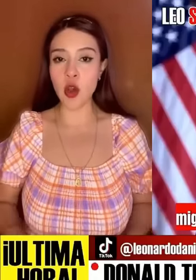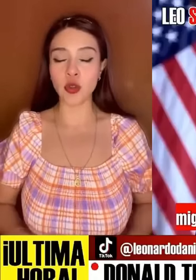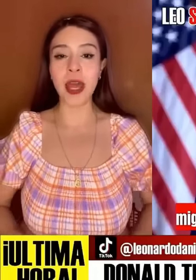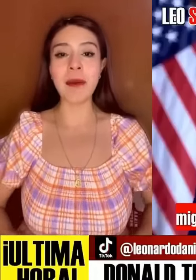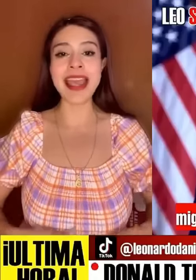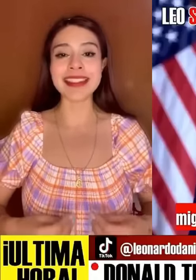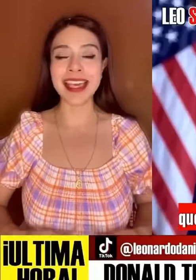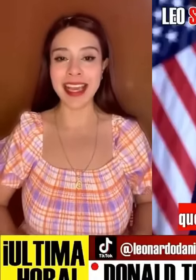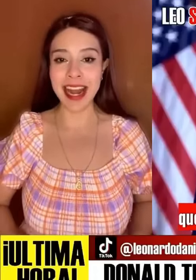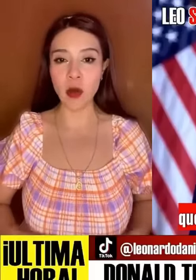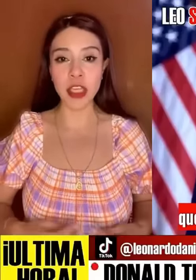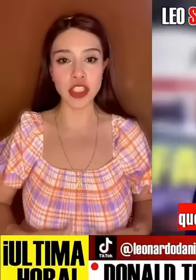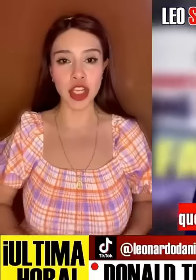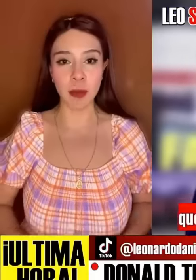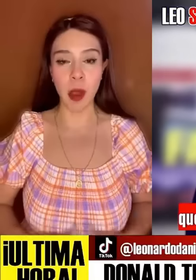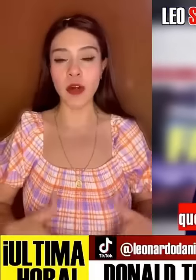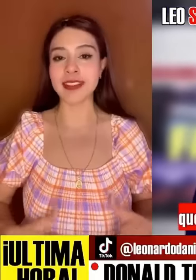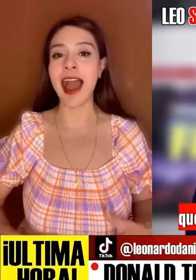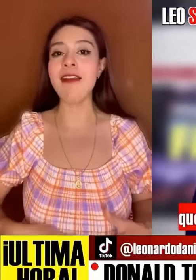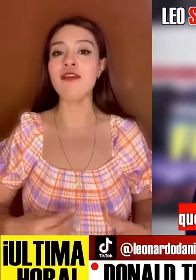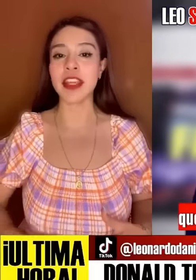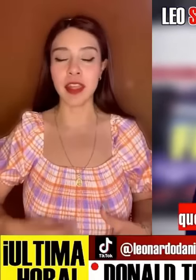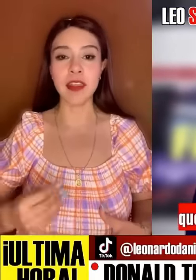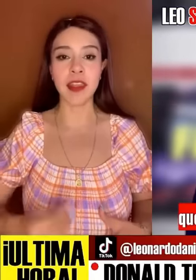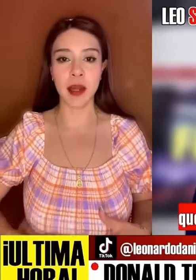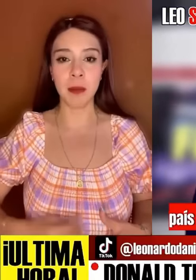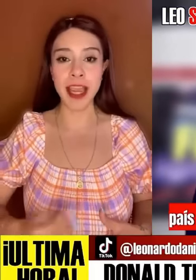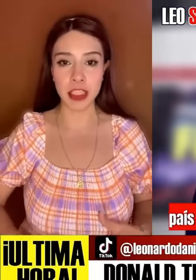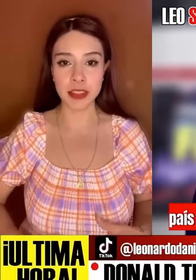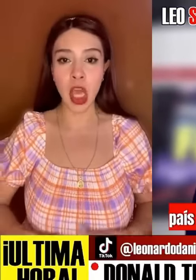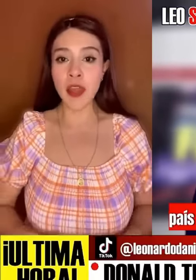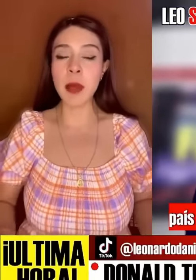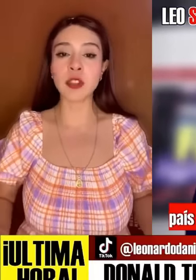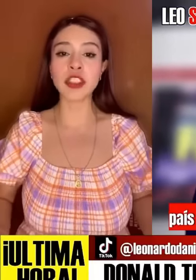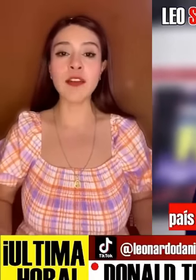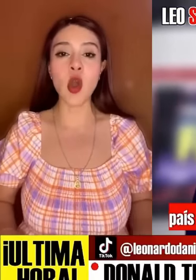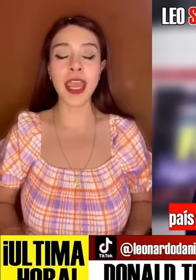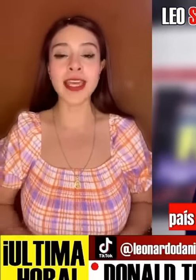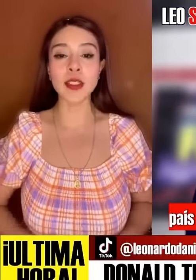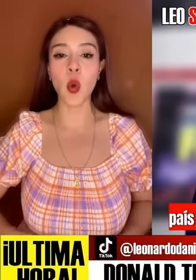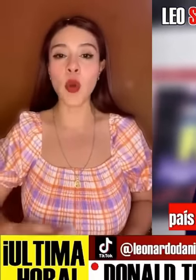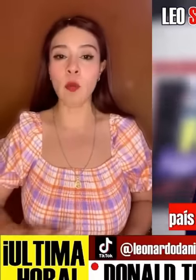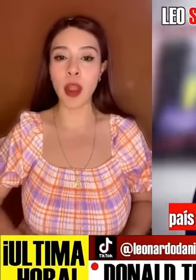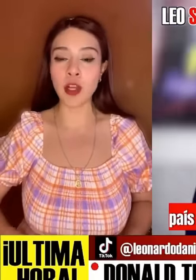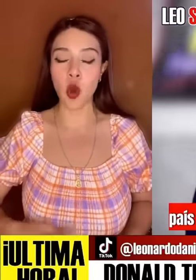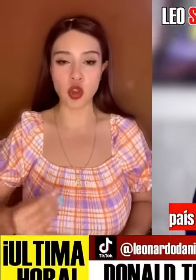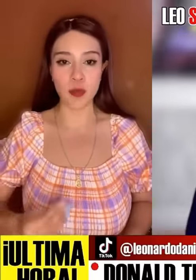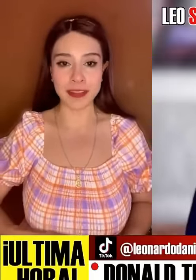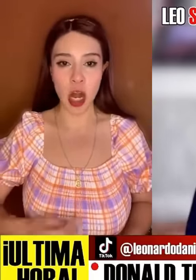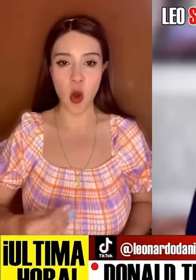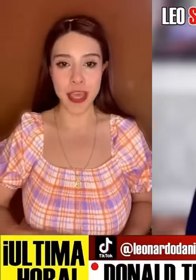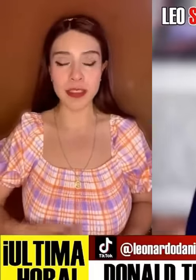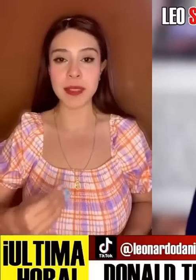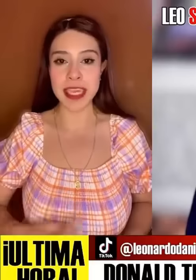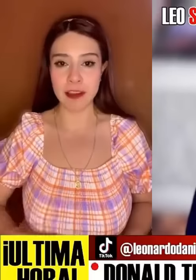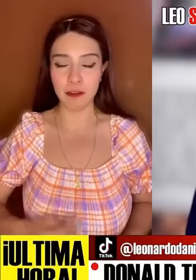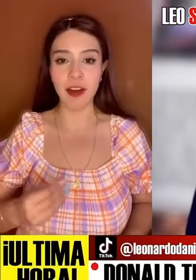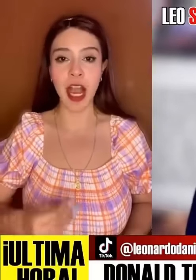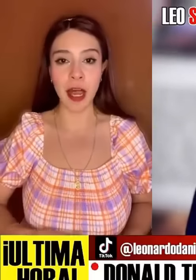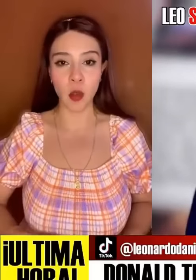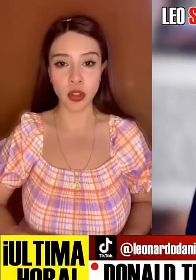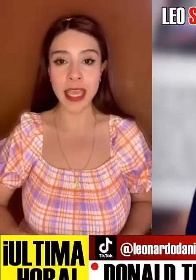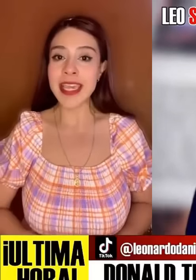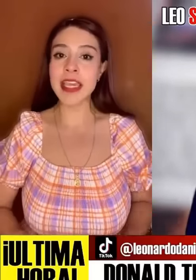con lo que no contaba es que Claudia Sheinbaum está al frente del país, demostrando que es una mujer con los pantalones